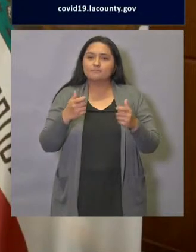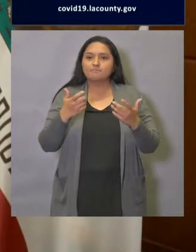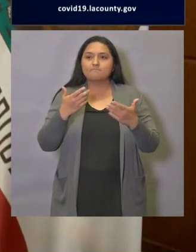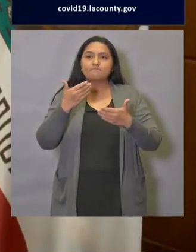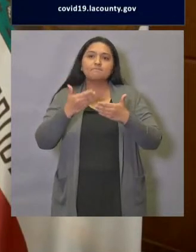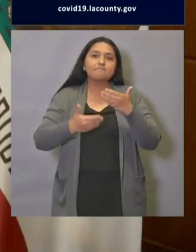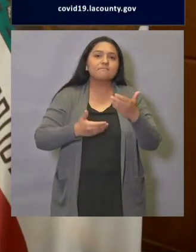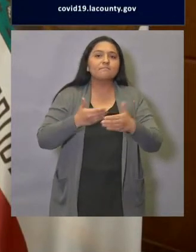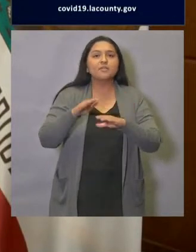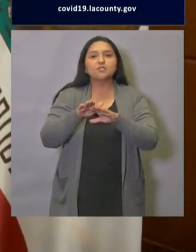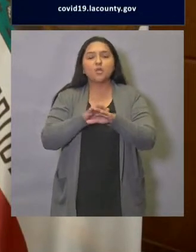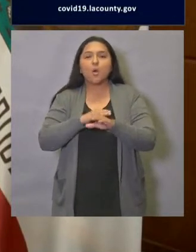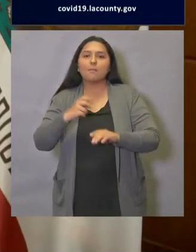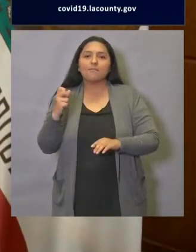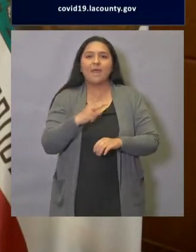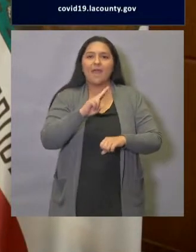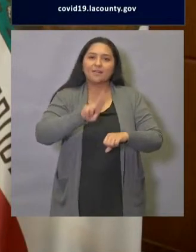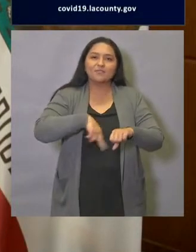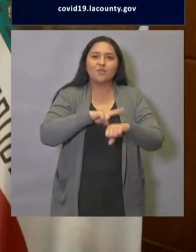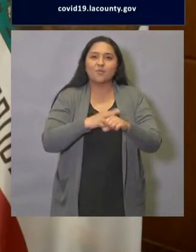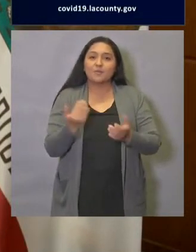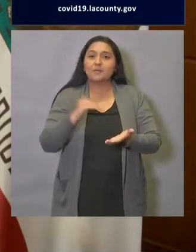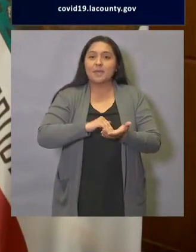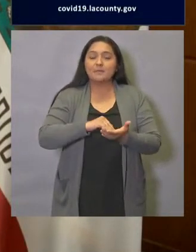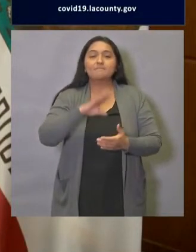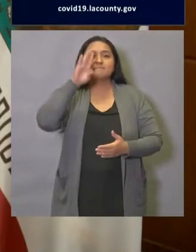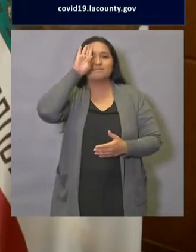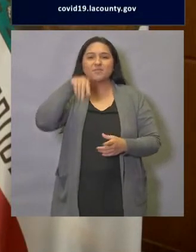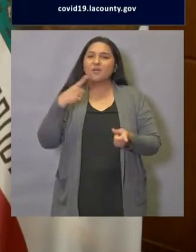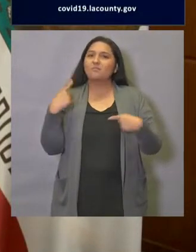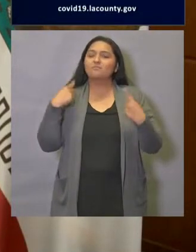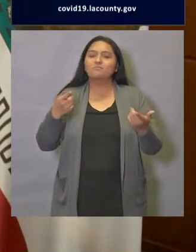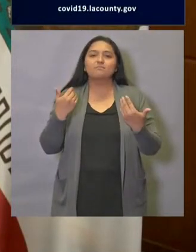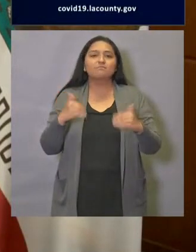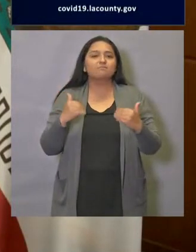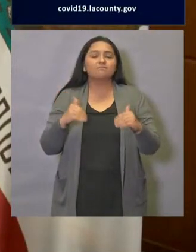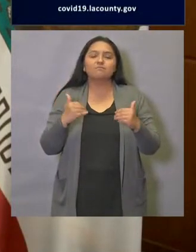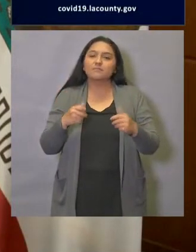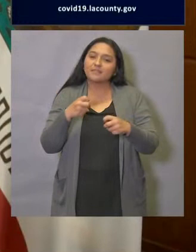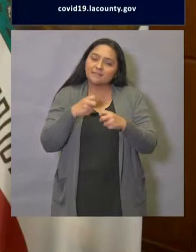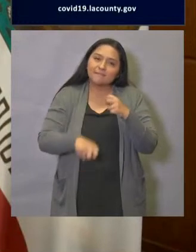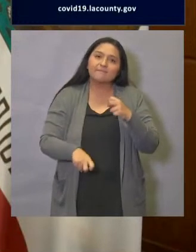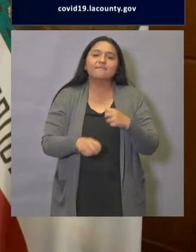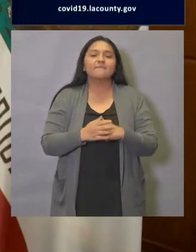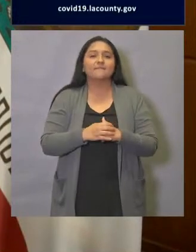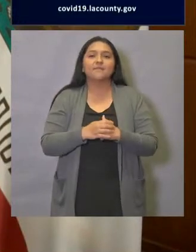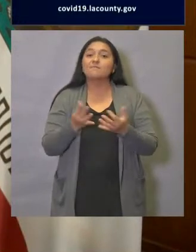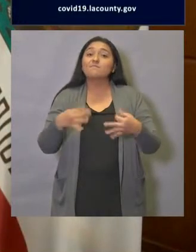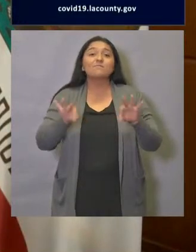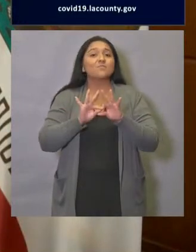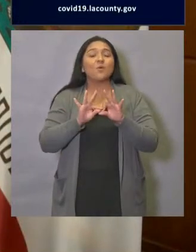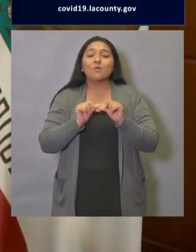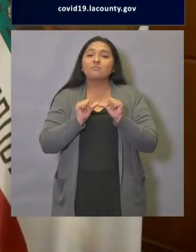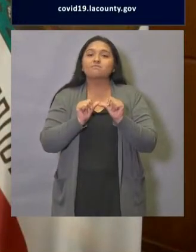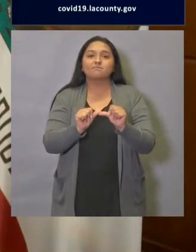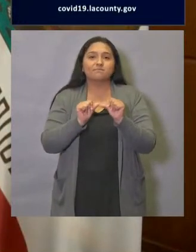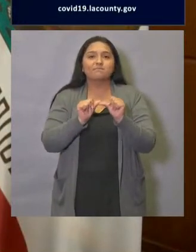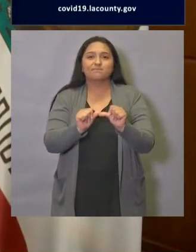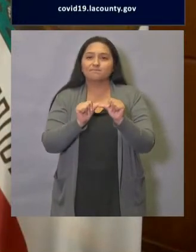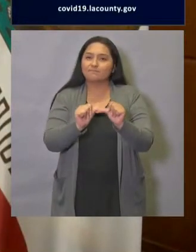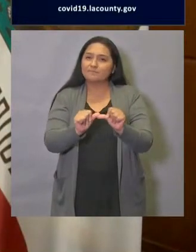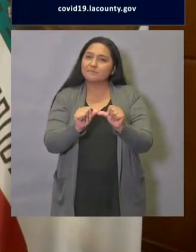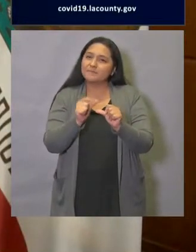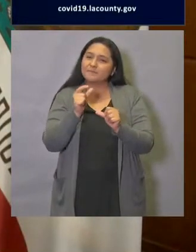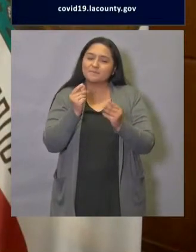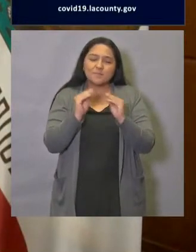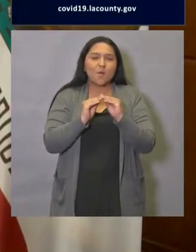normalidad. Sé que ha sido difícil para todos, pero solo tenemos que seguir en esto un poco